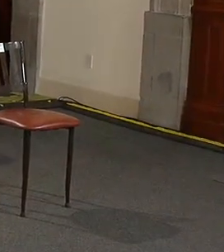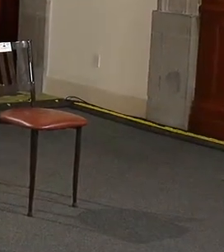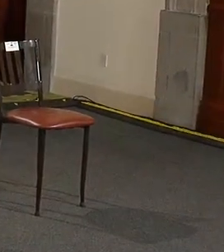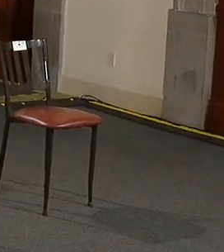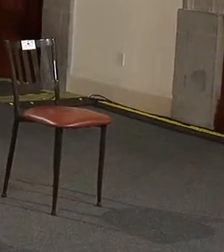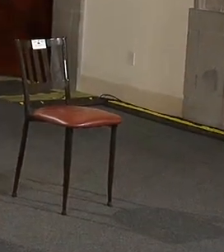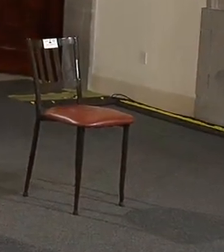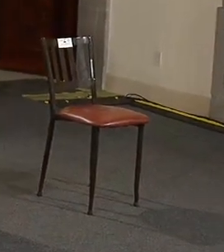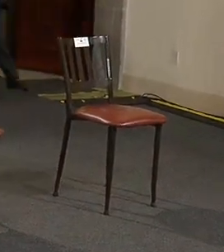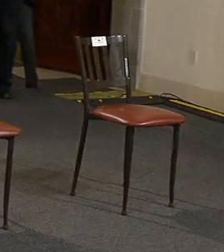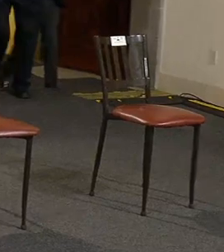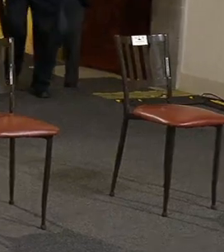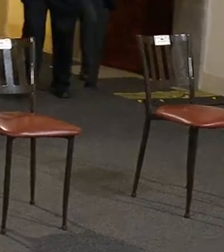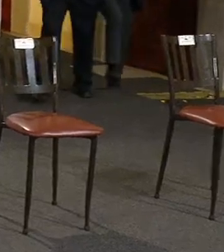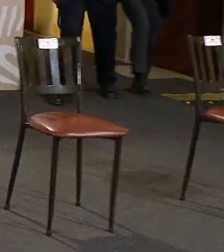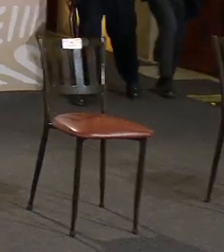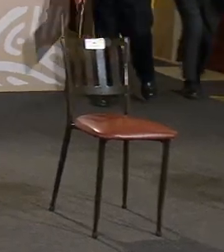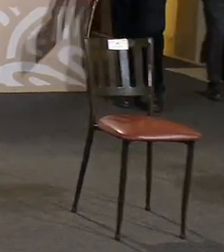Buenos días.